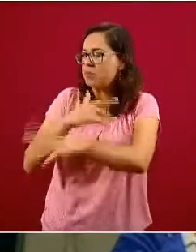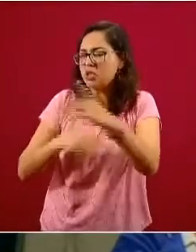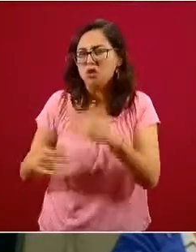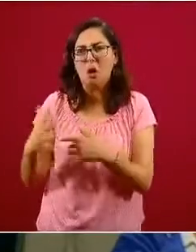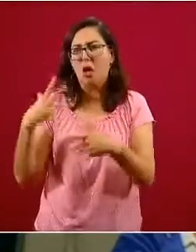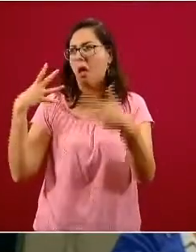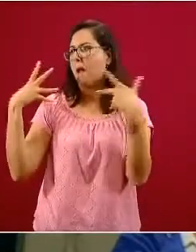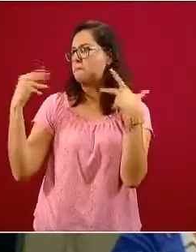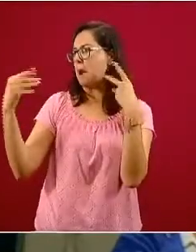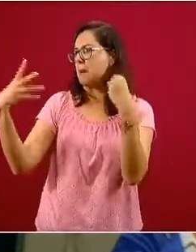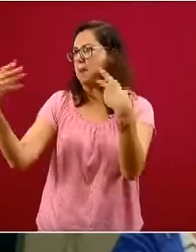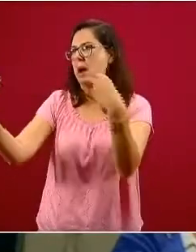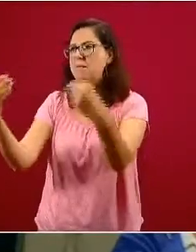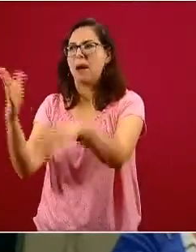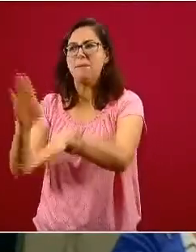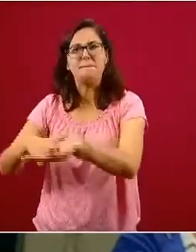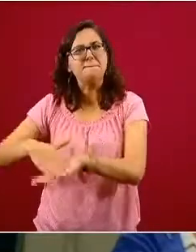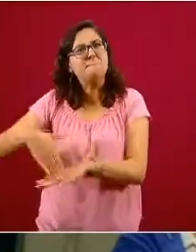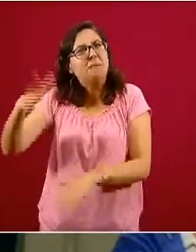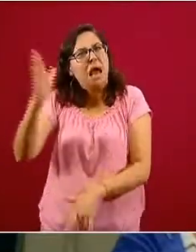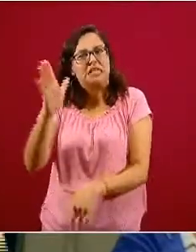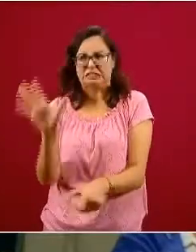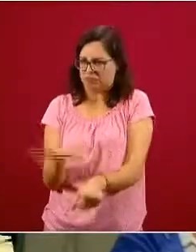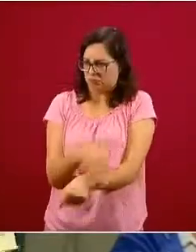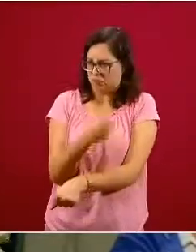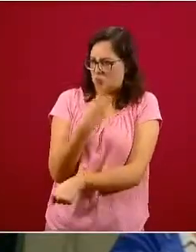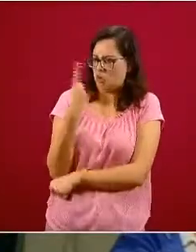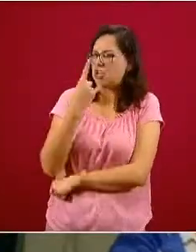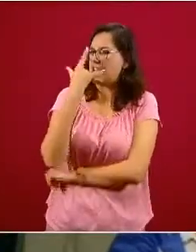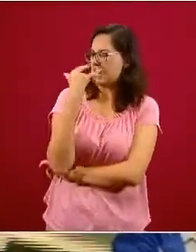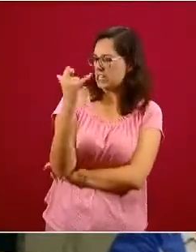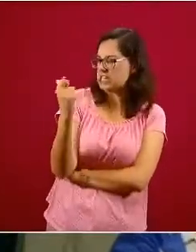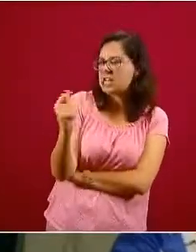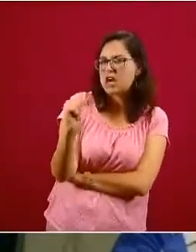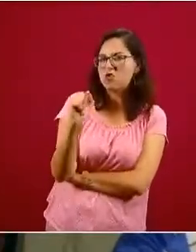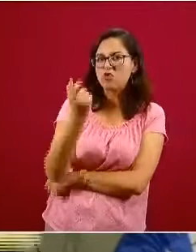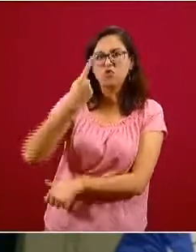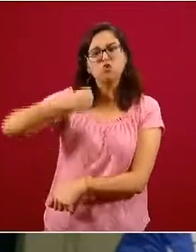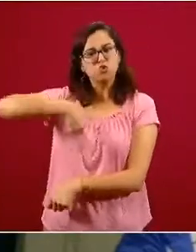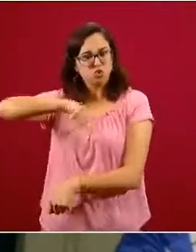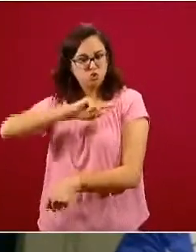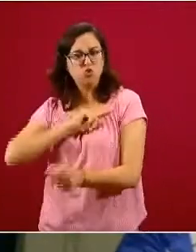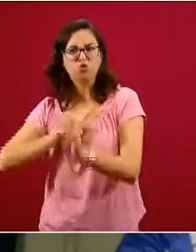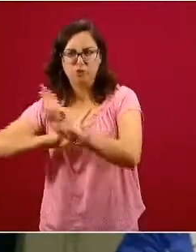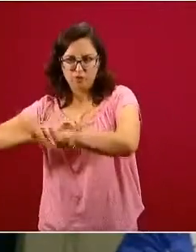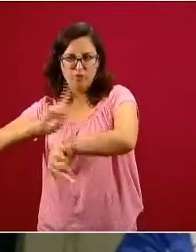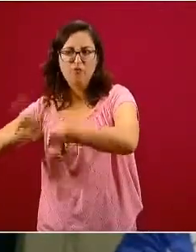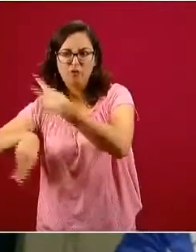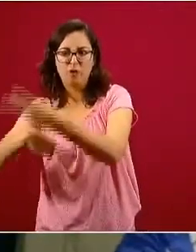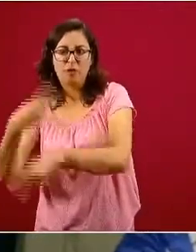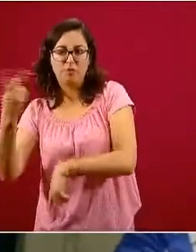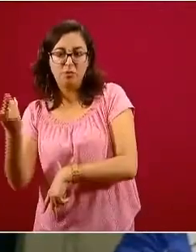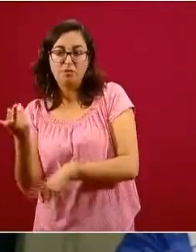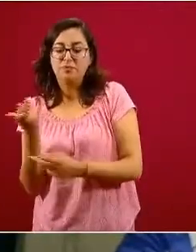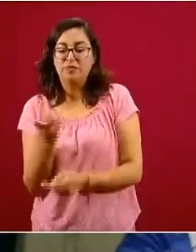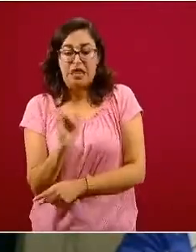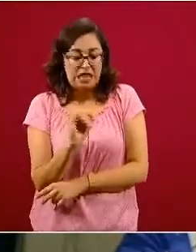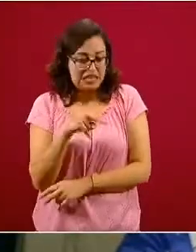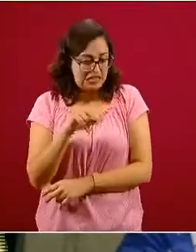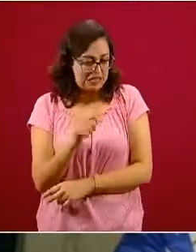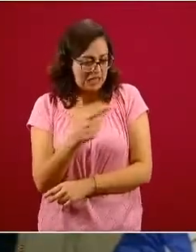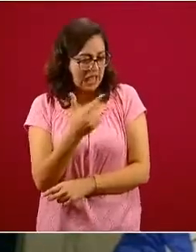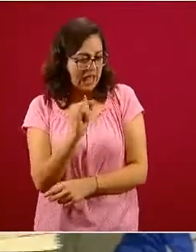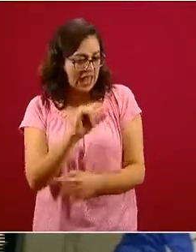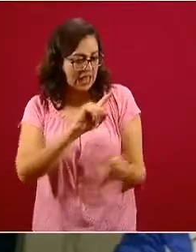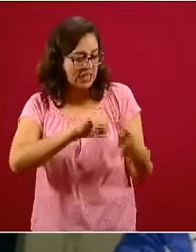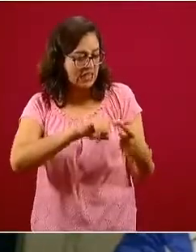Y lo que nos encontramos, lo que hicimos fue corroborar las últimas cifras que ha dado el INEGI y